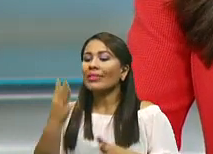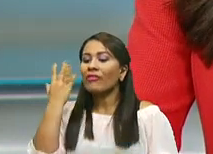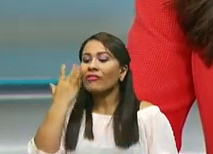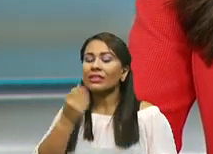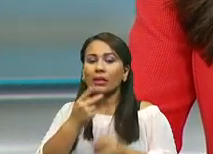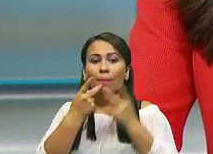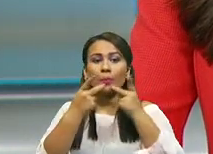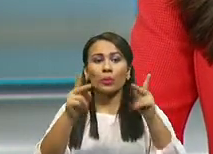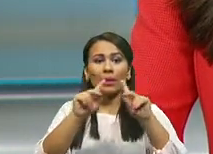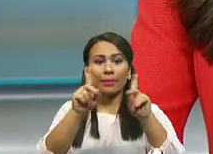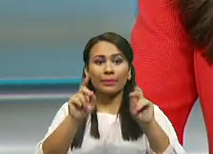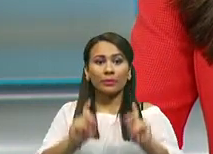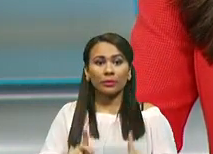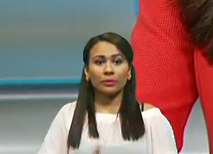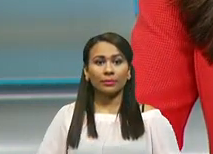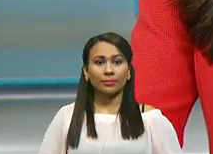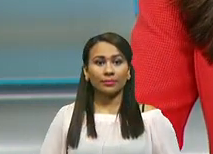encuestas.